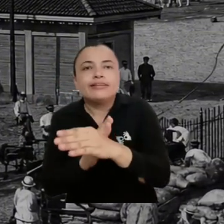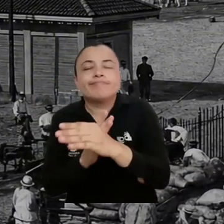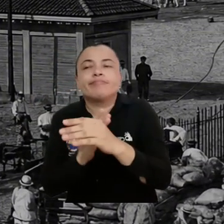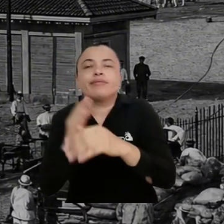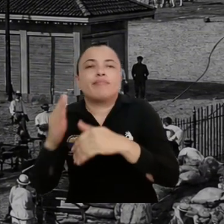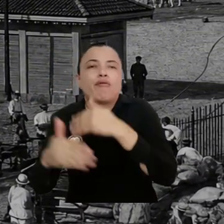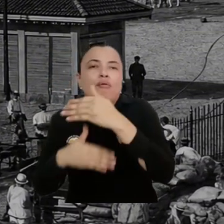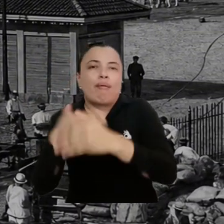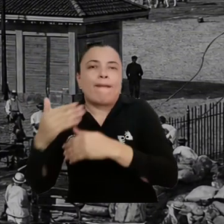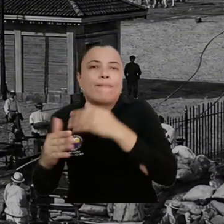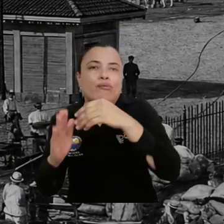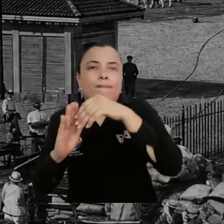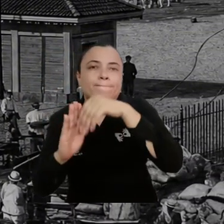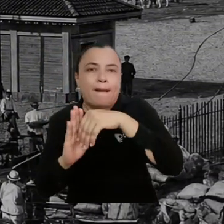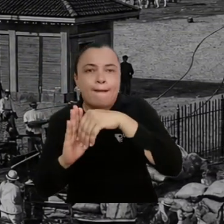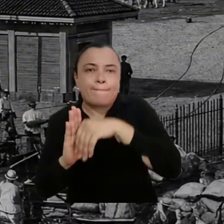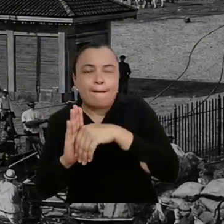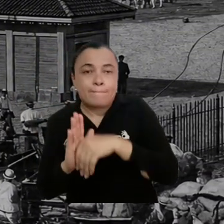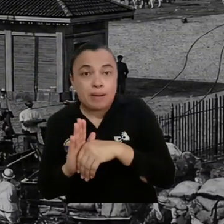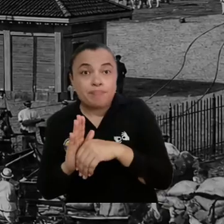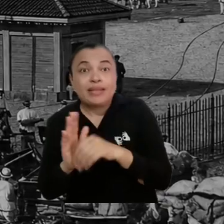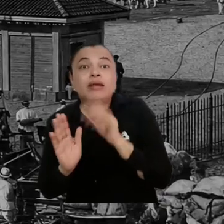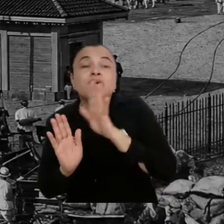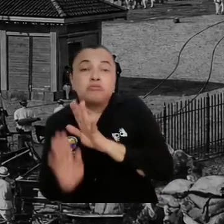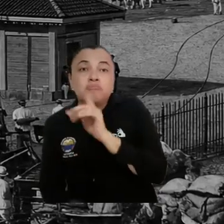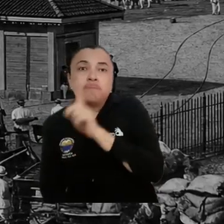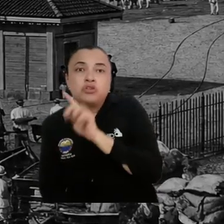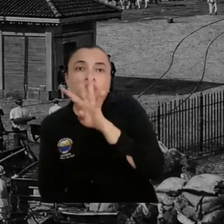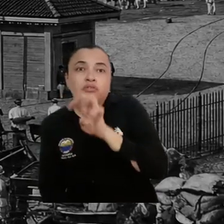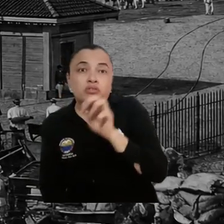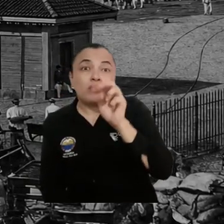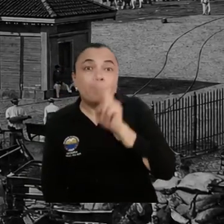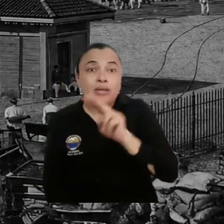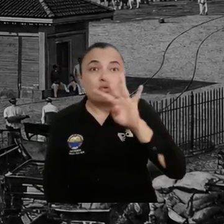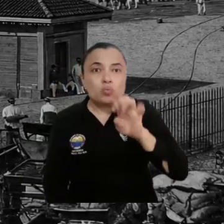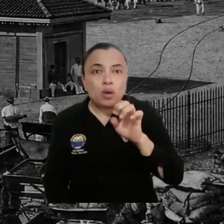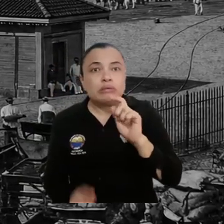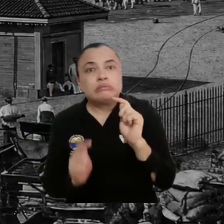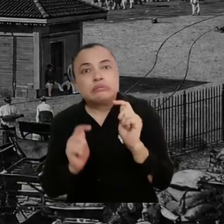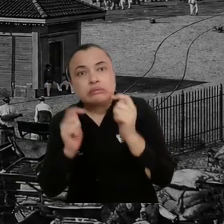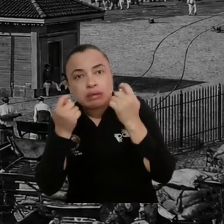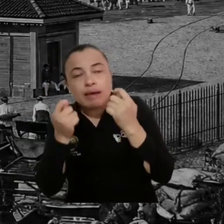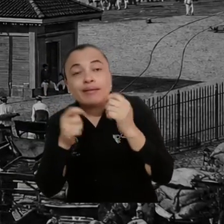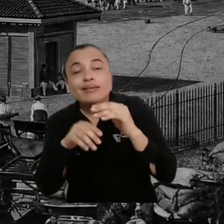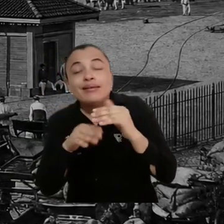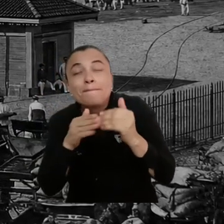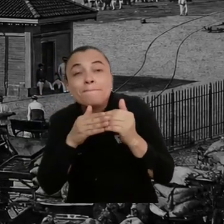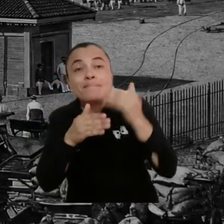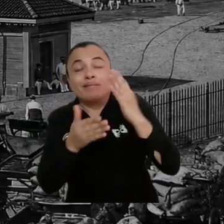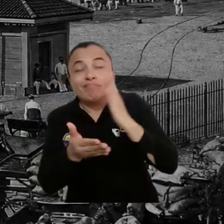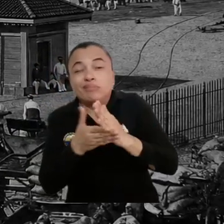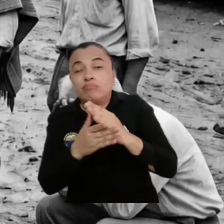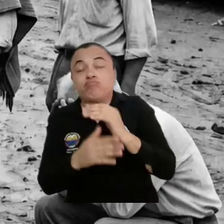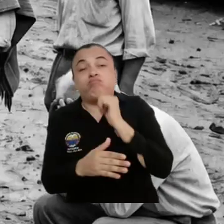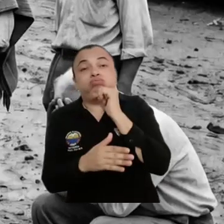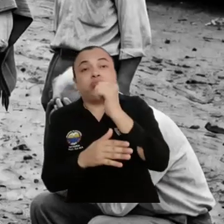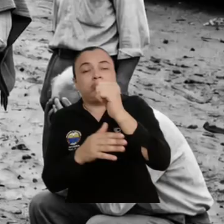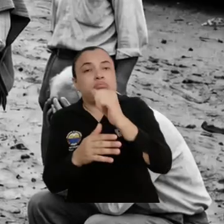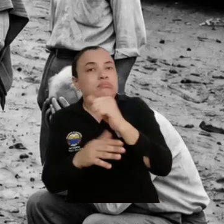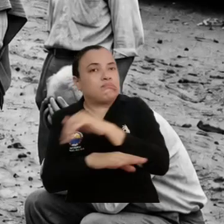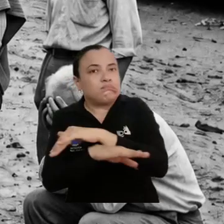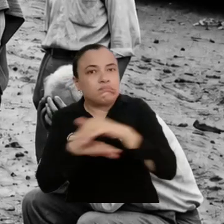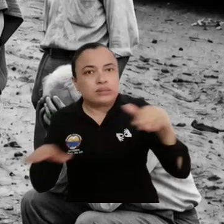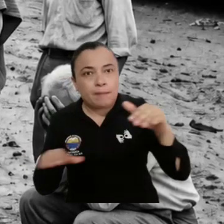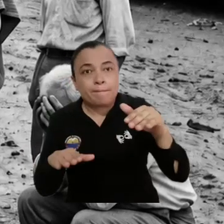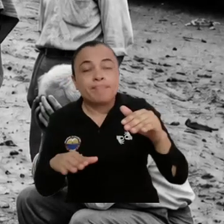crash económico mundial de 1929, que dio inicio a la llamada Gran Depresión. A esto se sumó, décadas